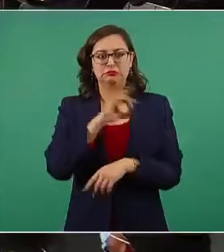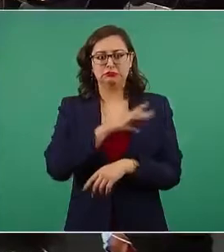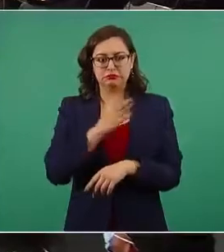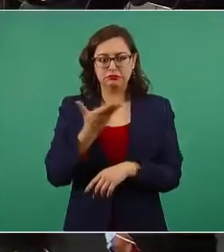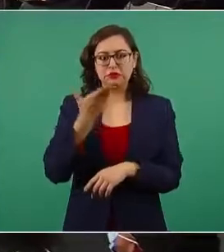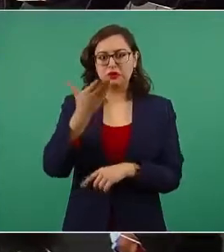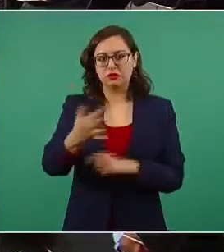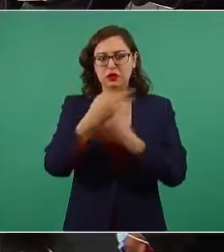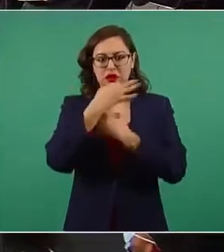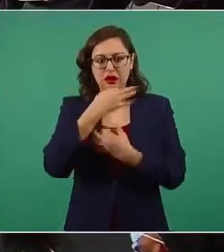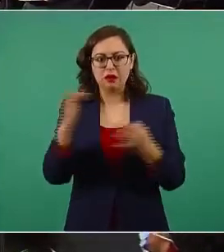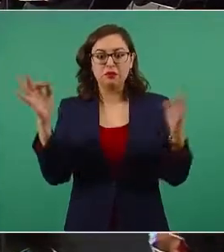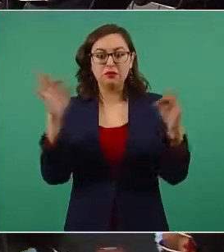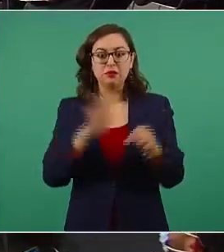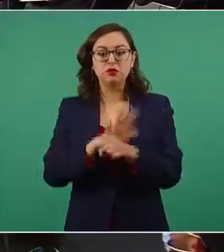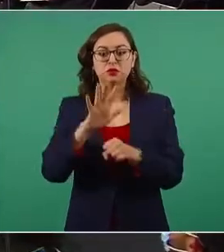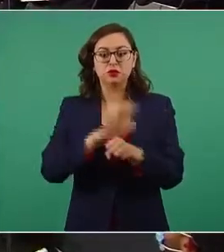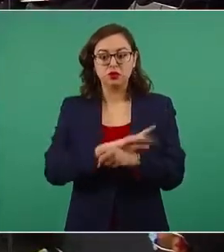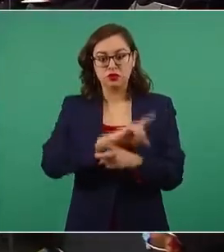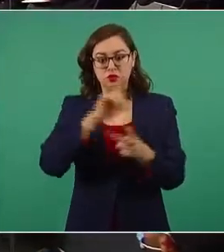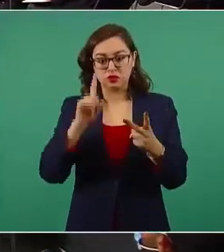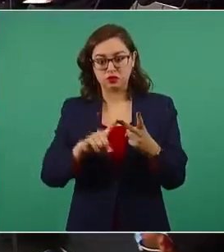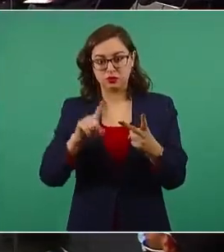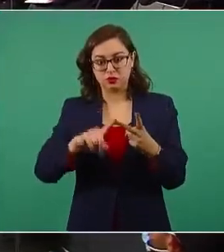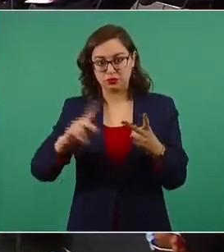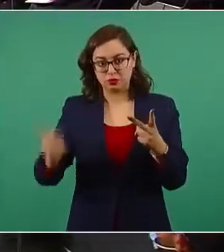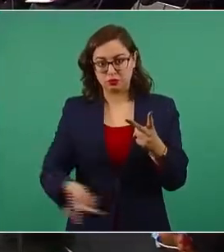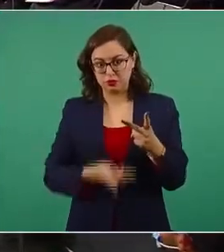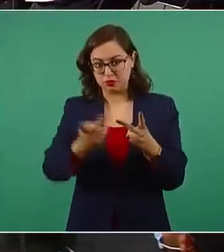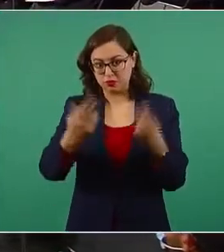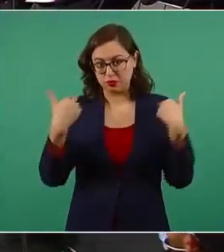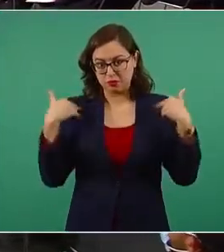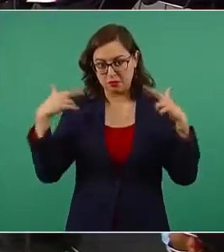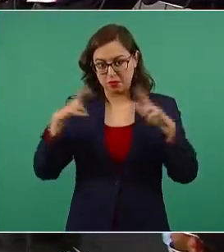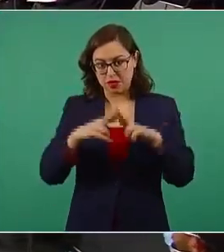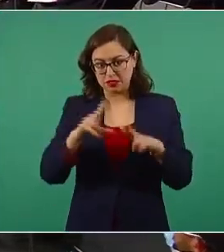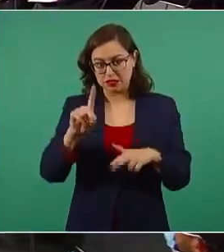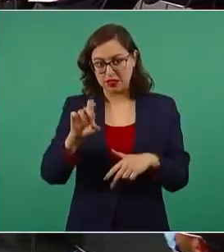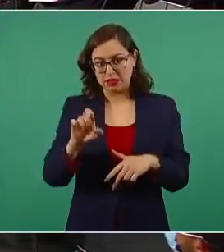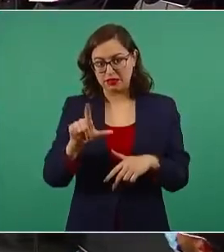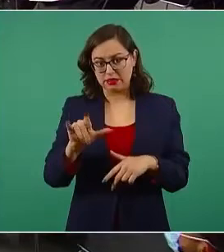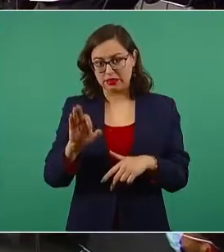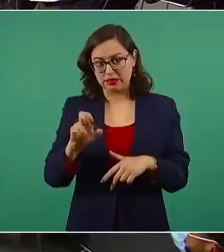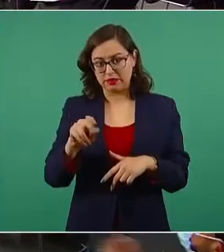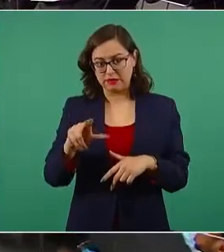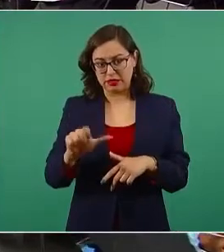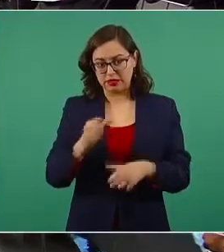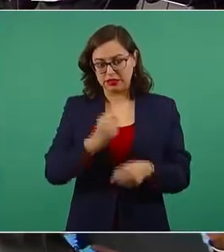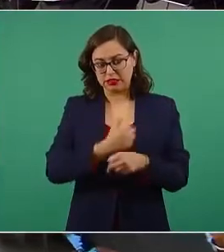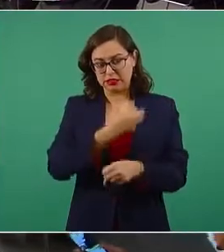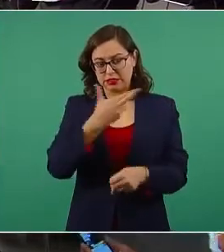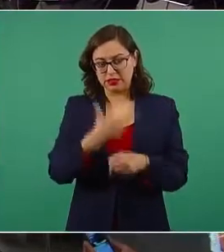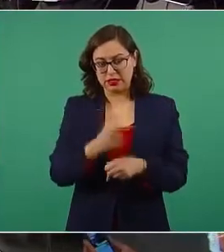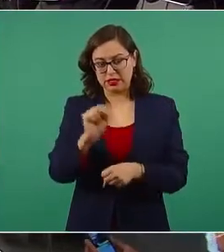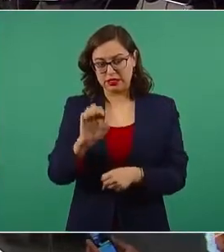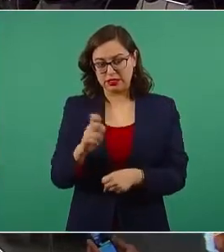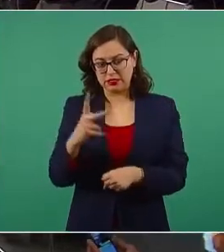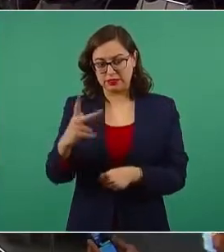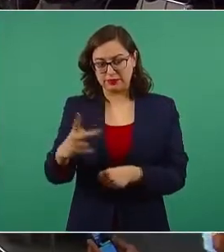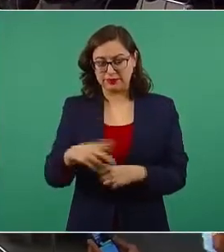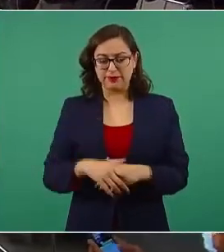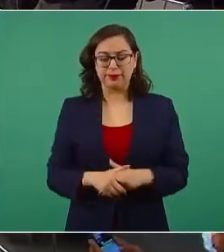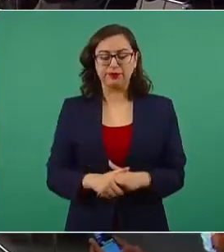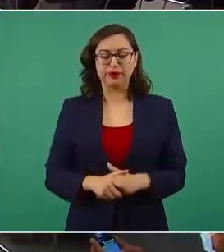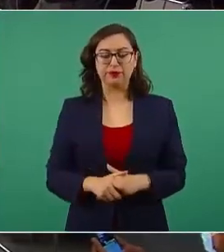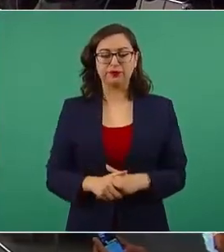usted a la población? Y una segunda pregunta para la maestra, la secretaria de Educación.